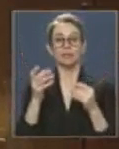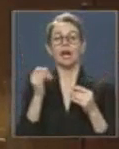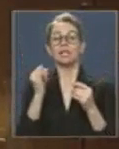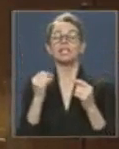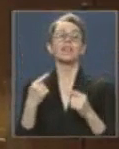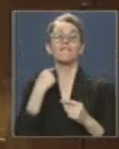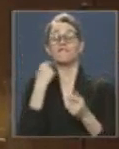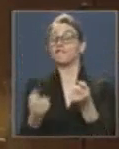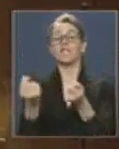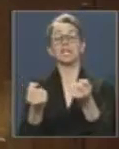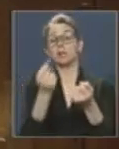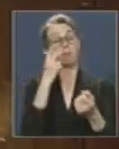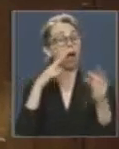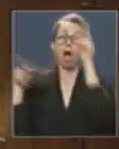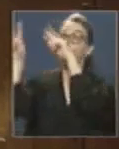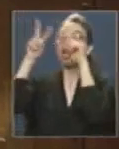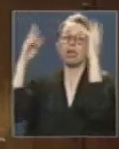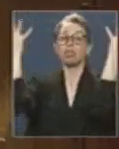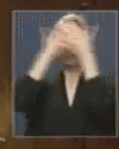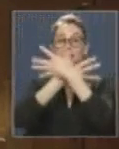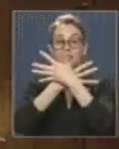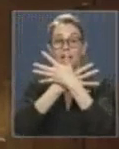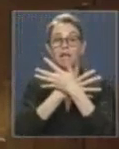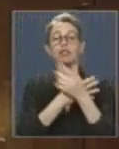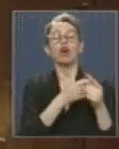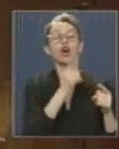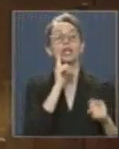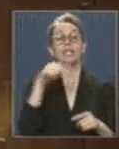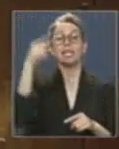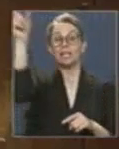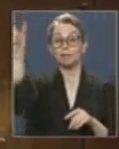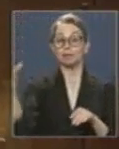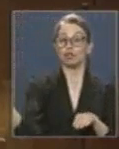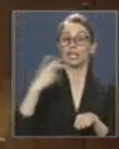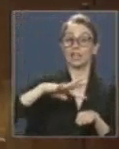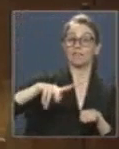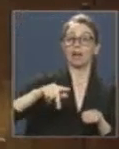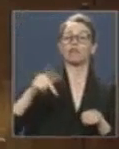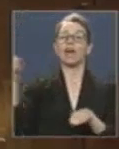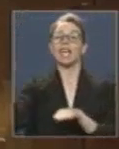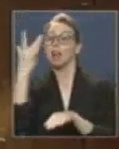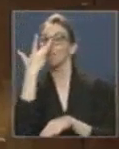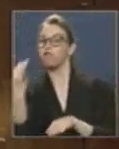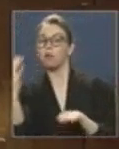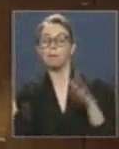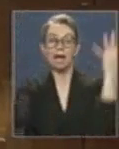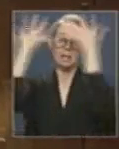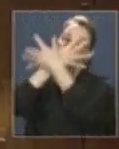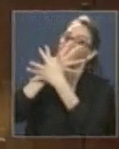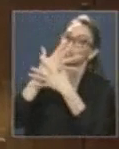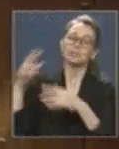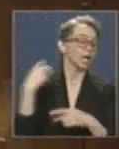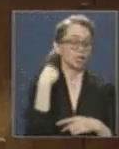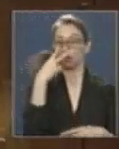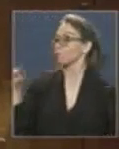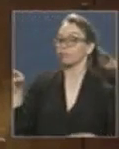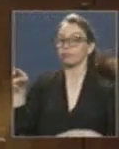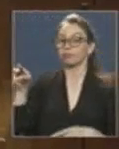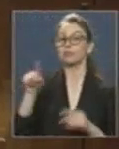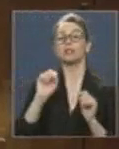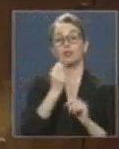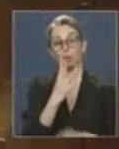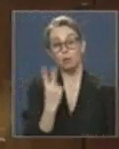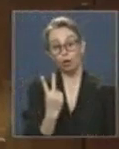la víctima puede ser causada por el propio autor del delito. Su numeral 2, también ya referido,